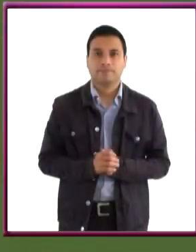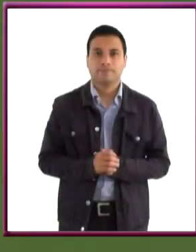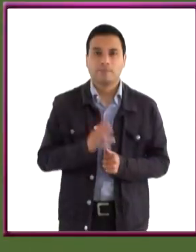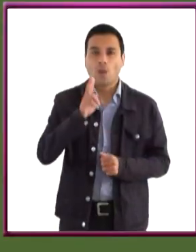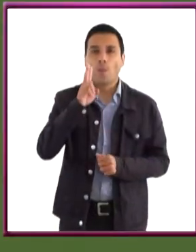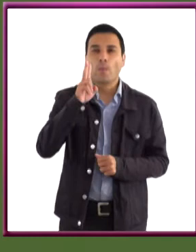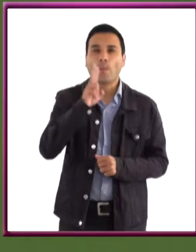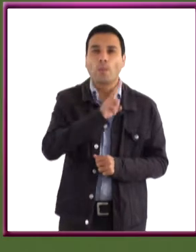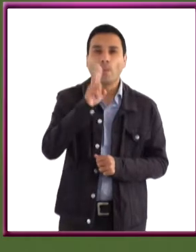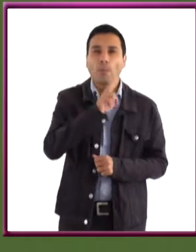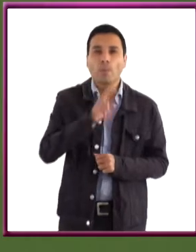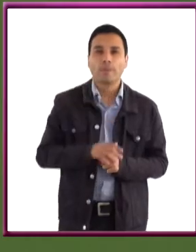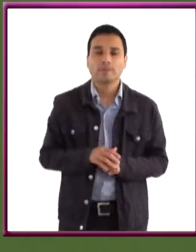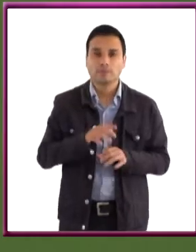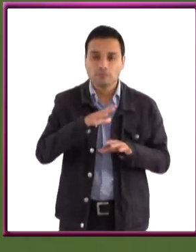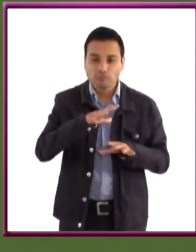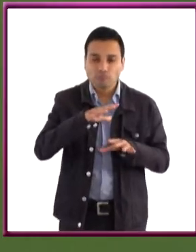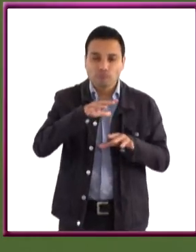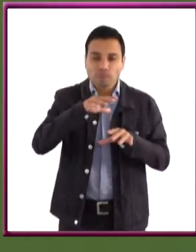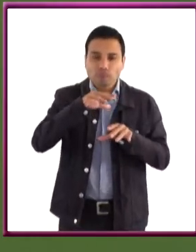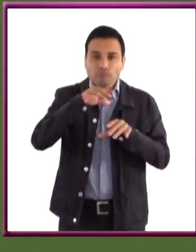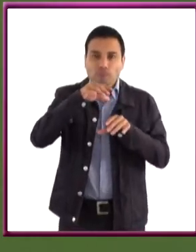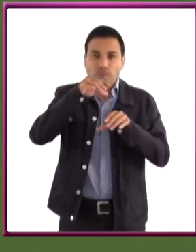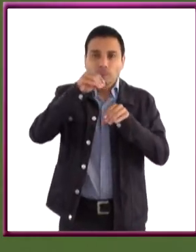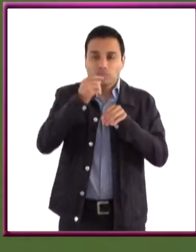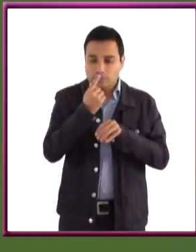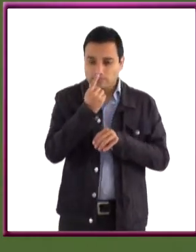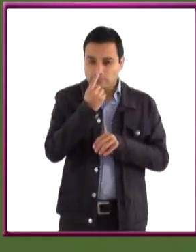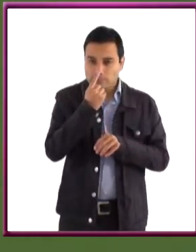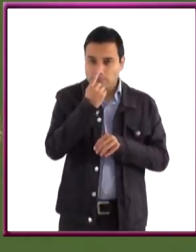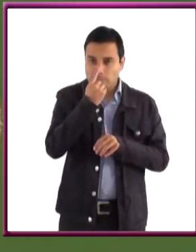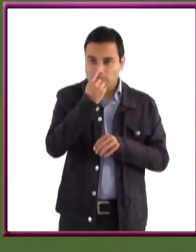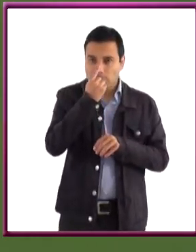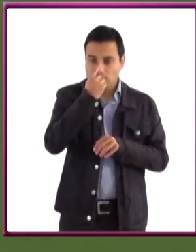Nota el aire entrando a través de tus fosas nasales